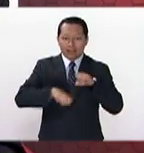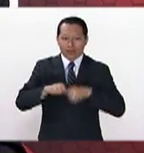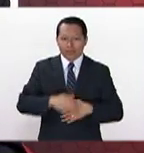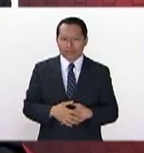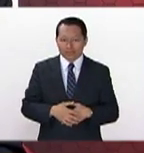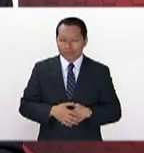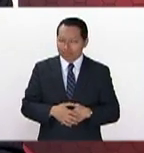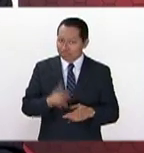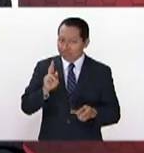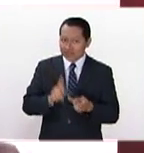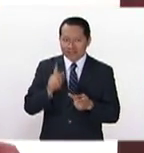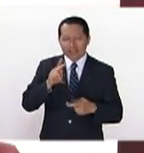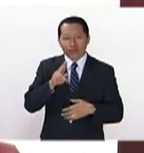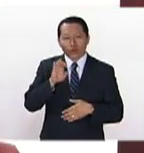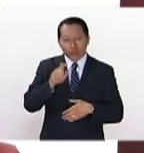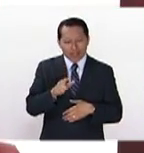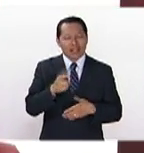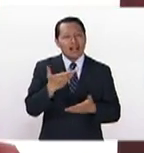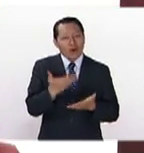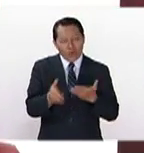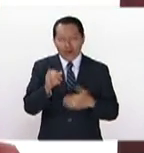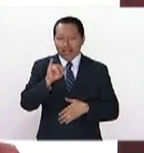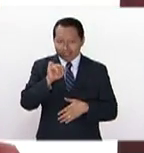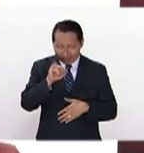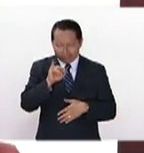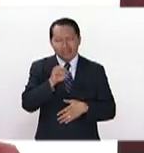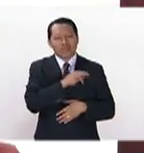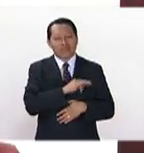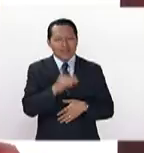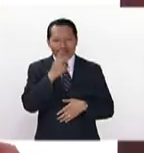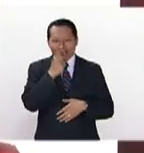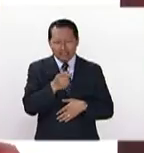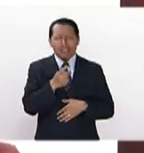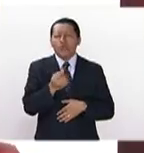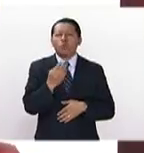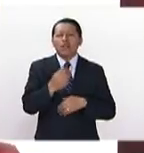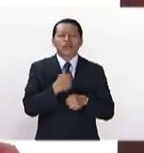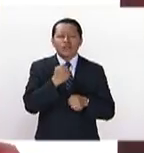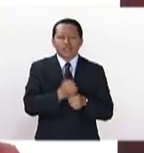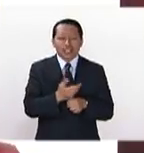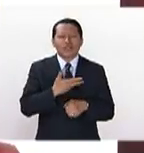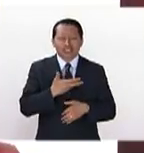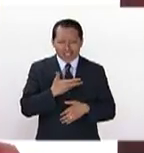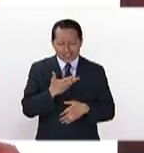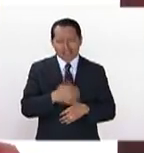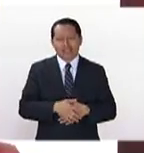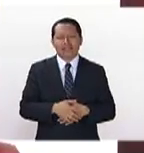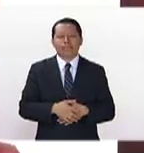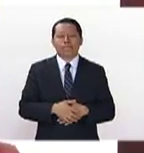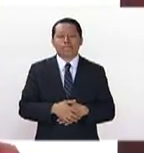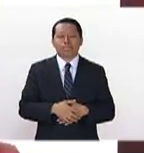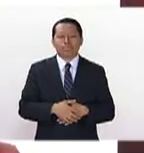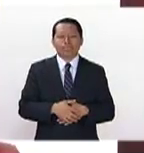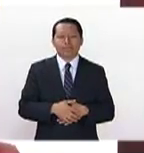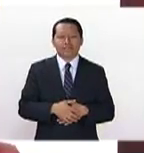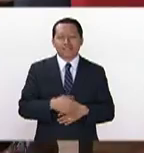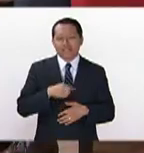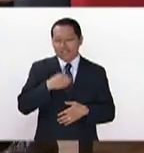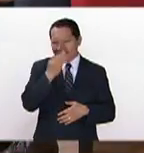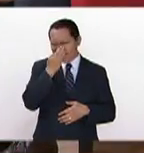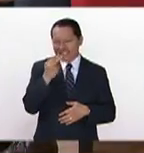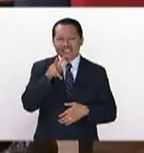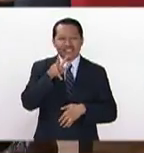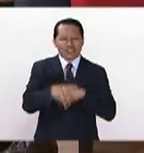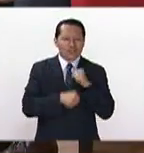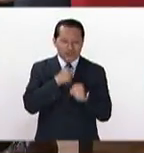Perfecto. Con esa introducción, Uriel, ahora sí quiero que nos digas, ¿qué edad tienes, primero que nada? Acabo de cumplir